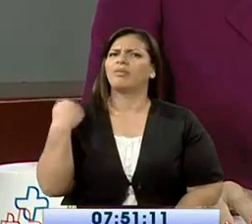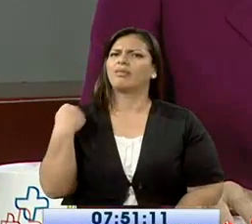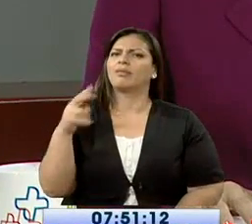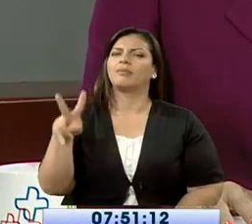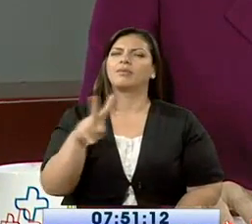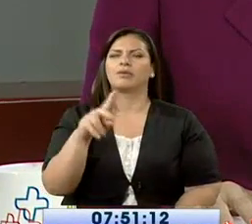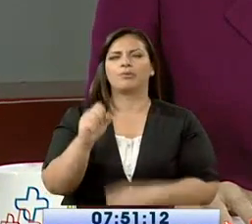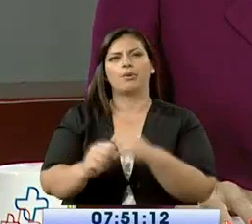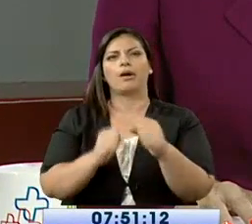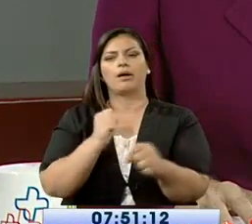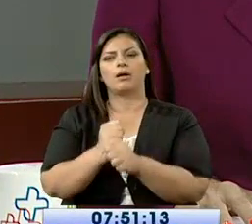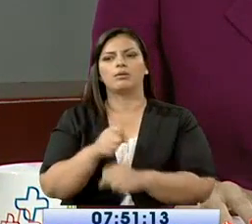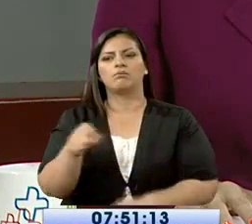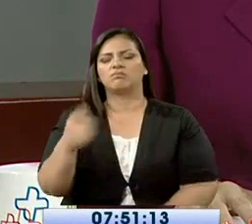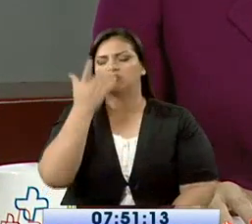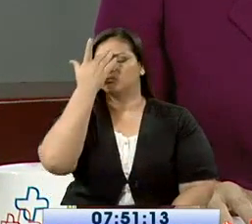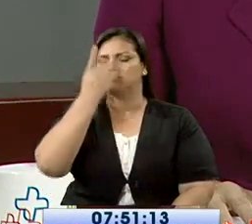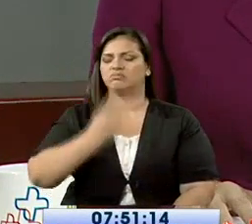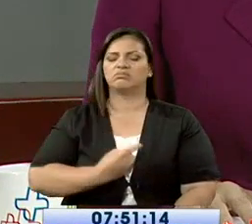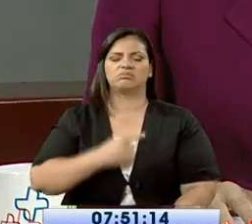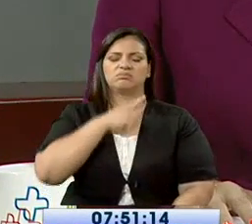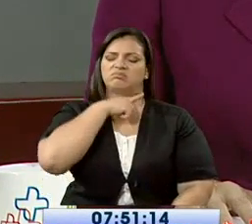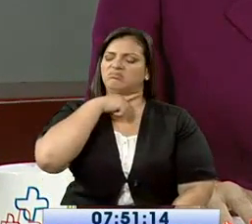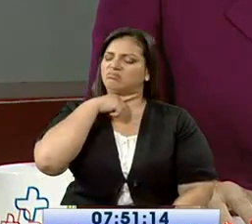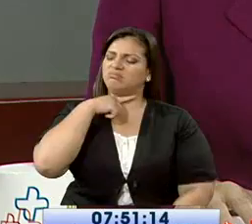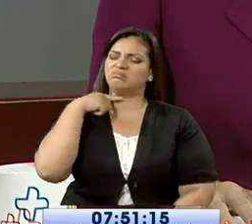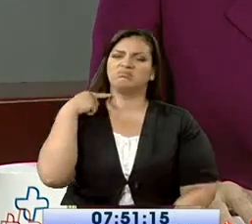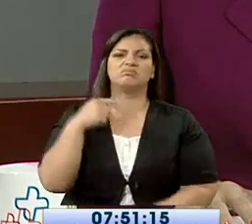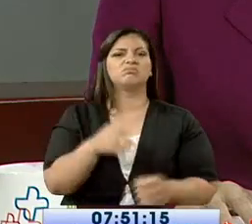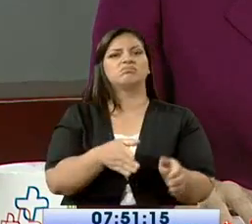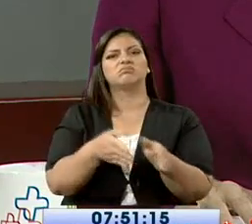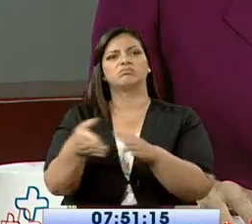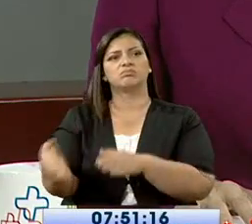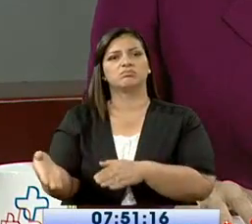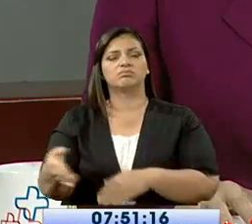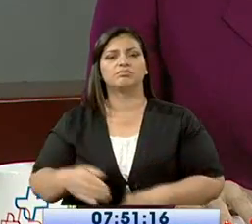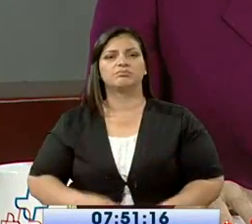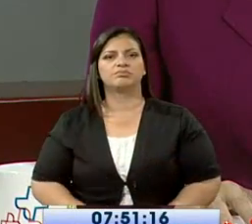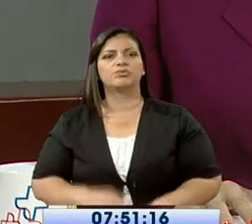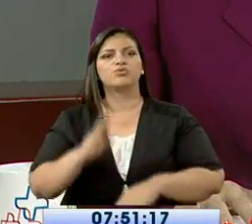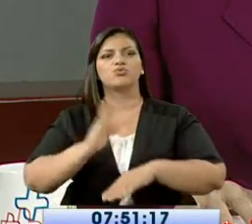suicidó, presumiblemente por una decepción amorosa.